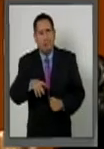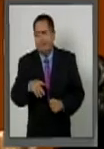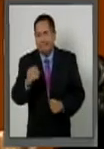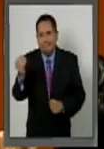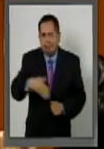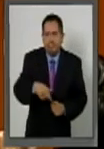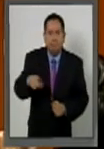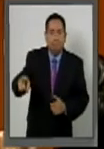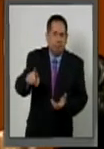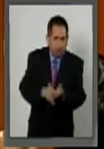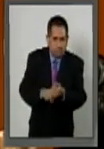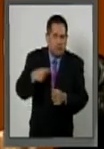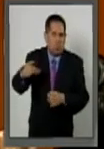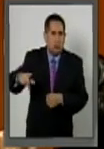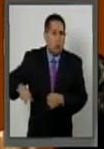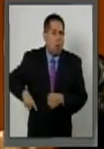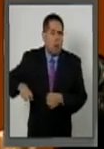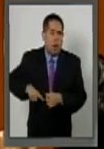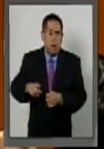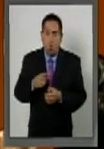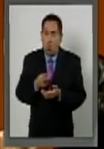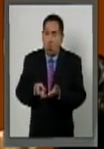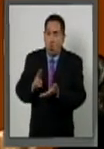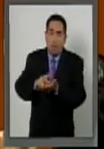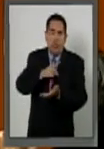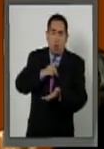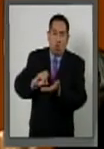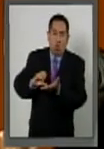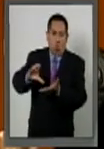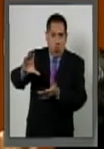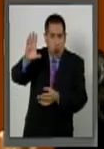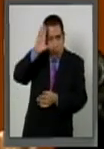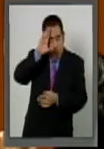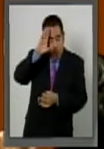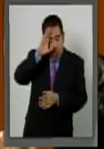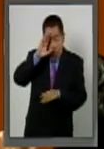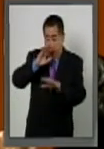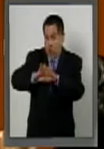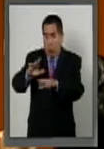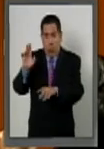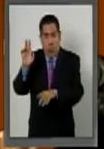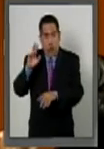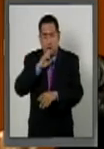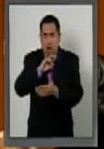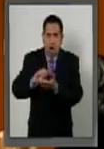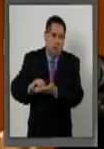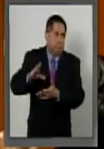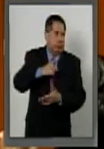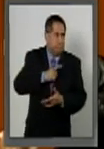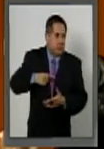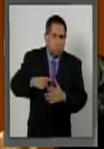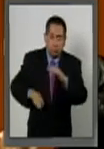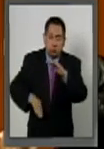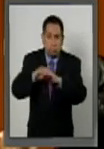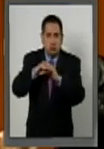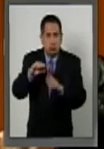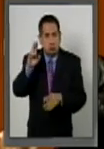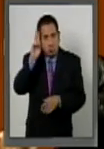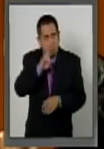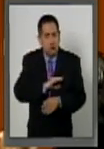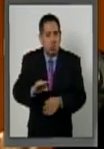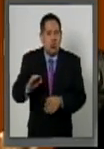su gobierno la deuda ha crecido a un ritmo descomunal, llegando a crecer en